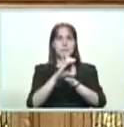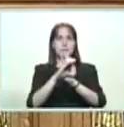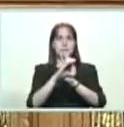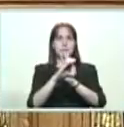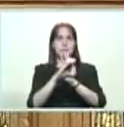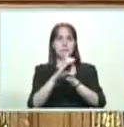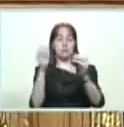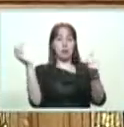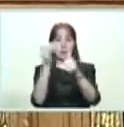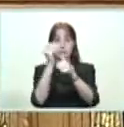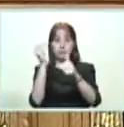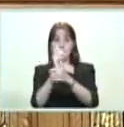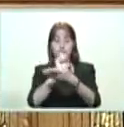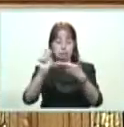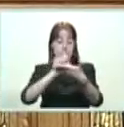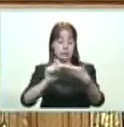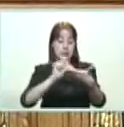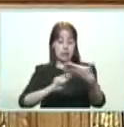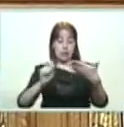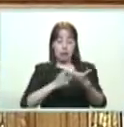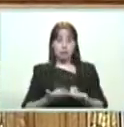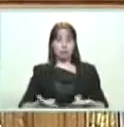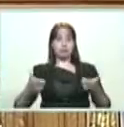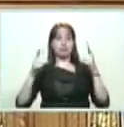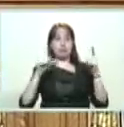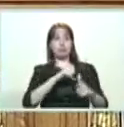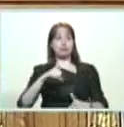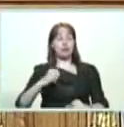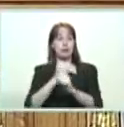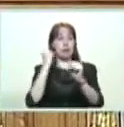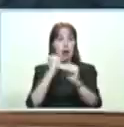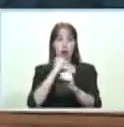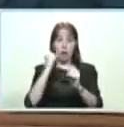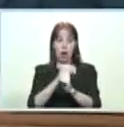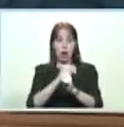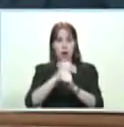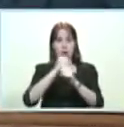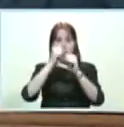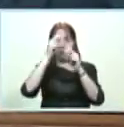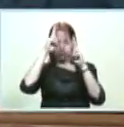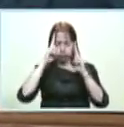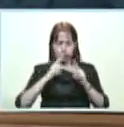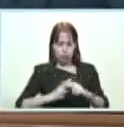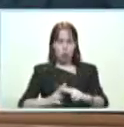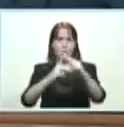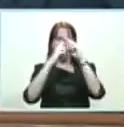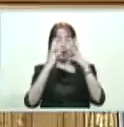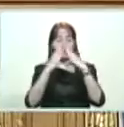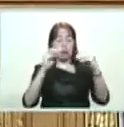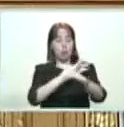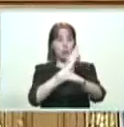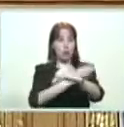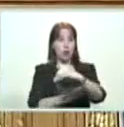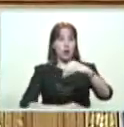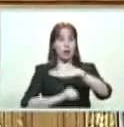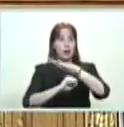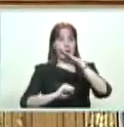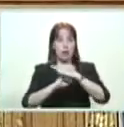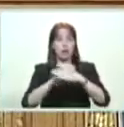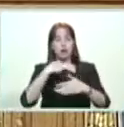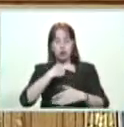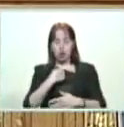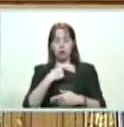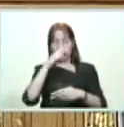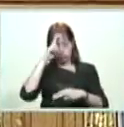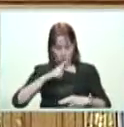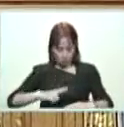donde se establece su carácter plenipotenciario y la subordinación de todos los poderes constituidos, como he venido yo a subordinarme